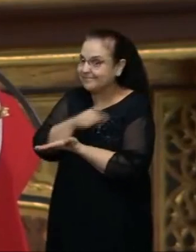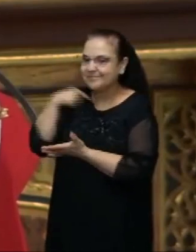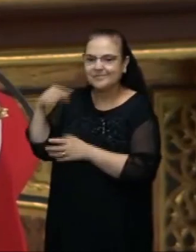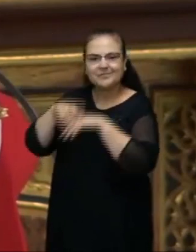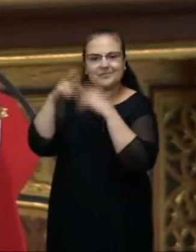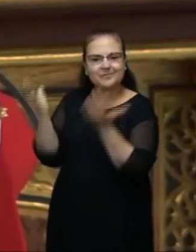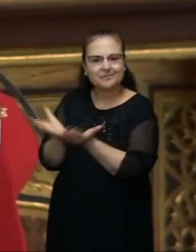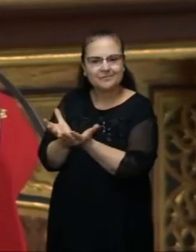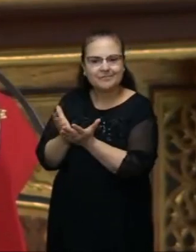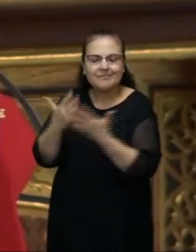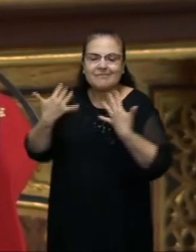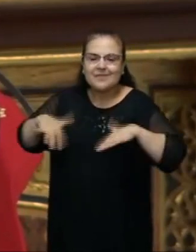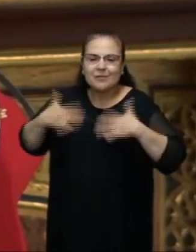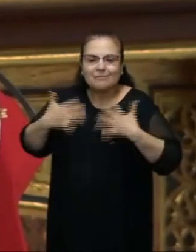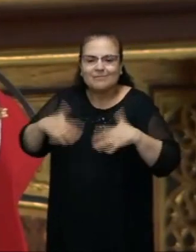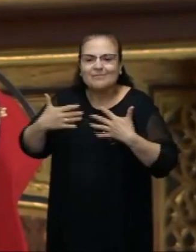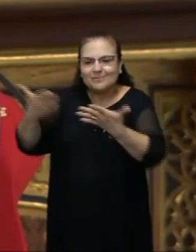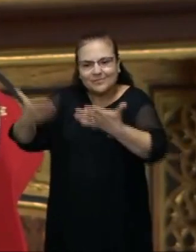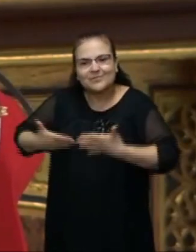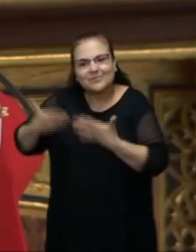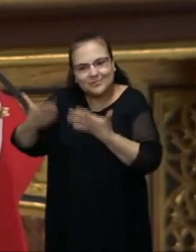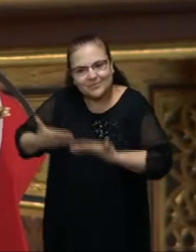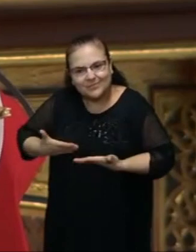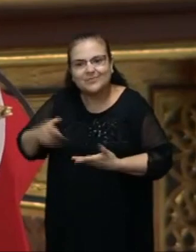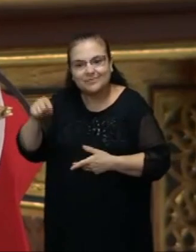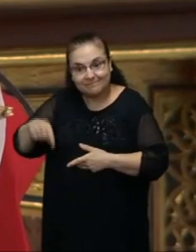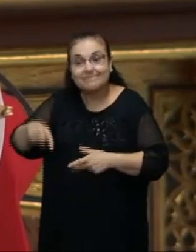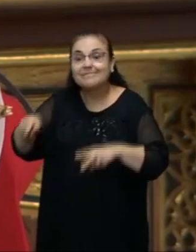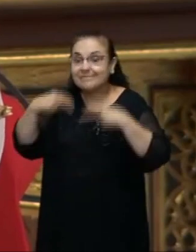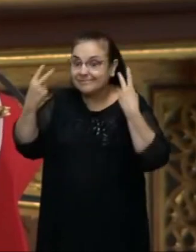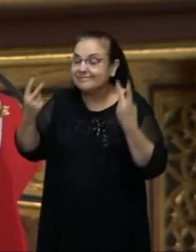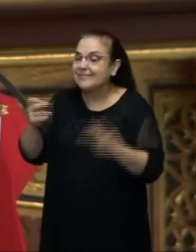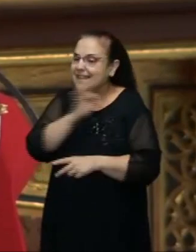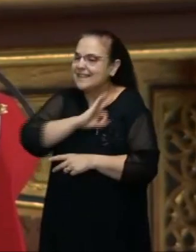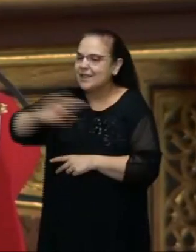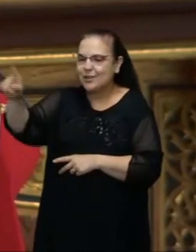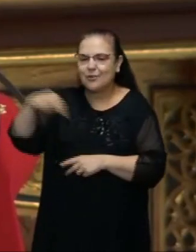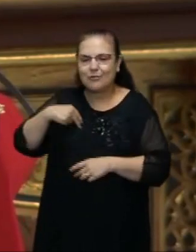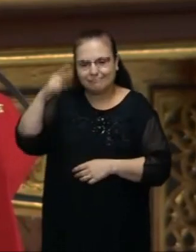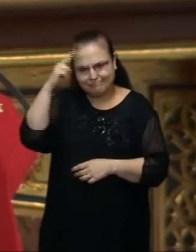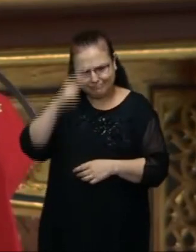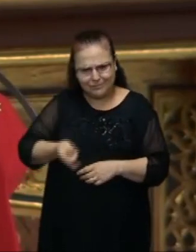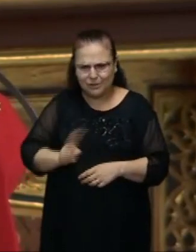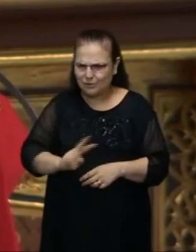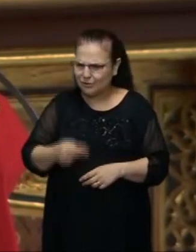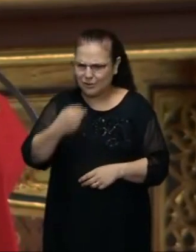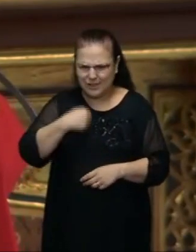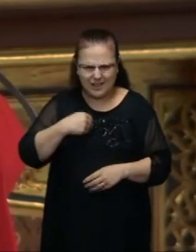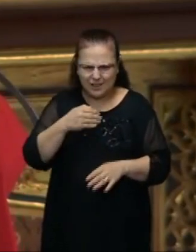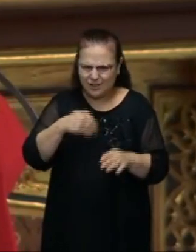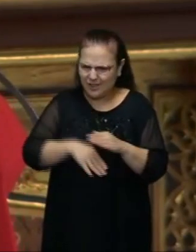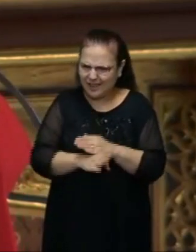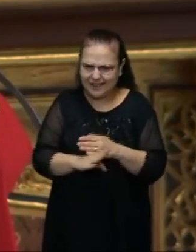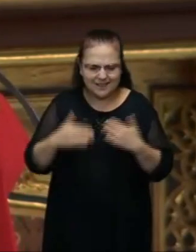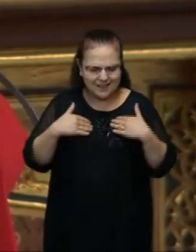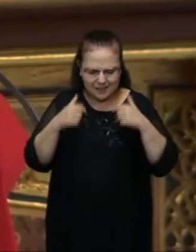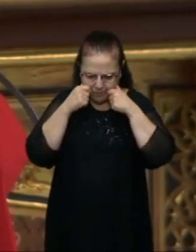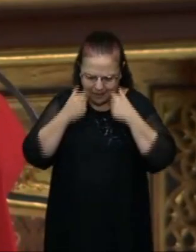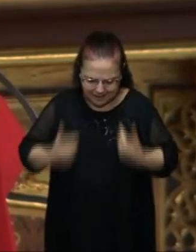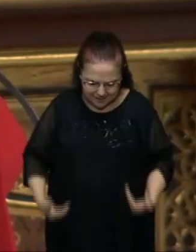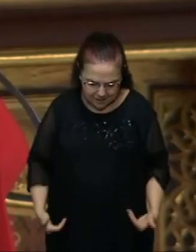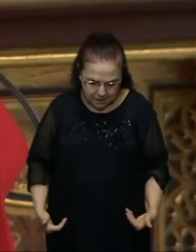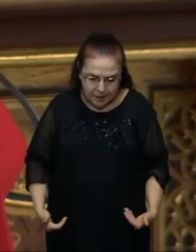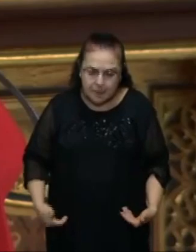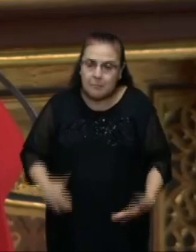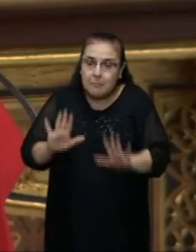mundo. Dichosos los invitados a esta cena. Señor, no soy digno de que entres en